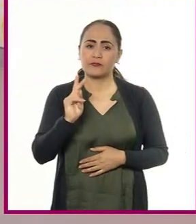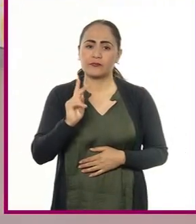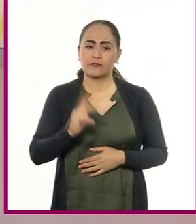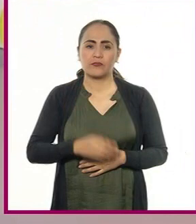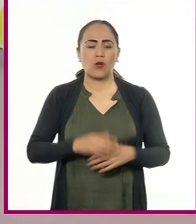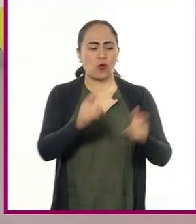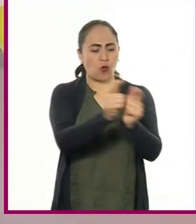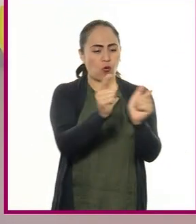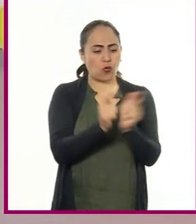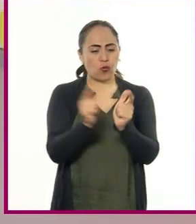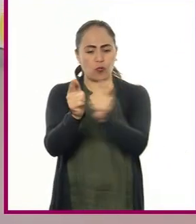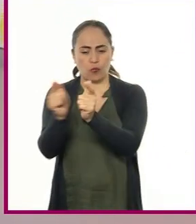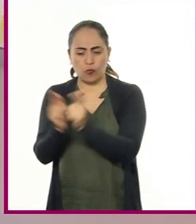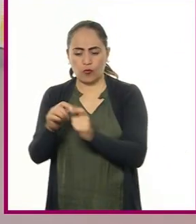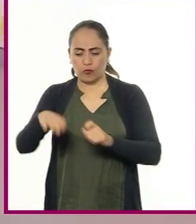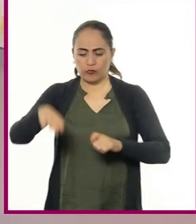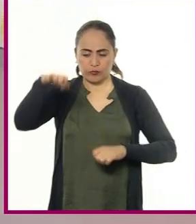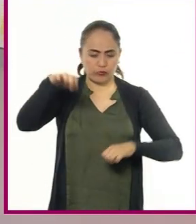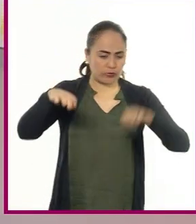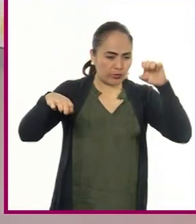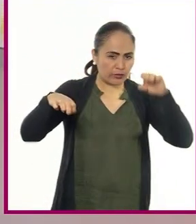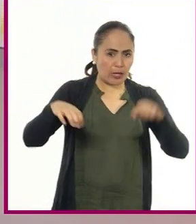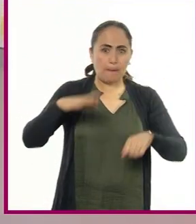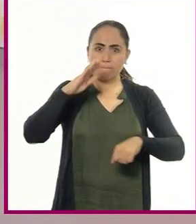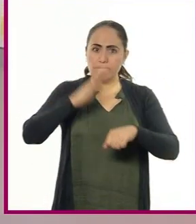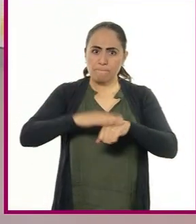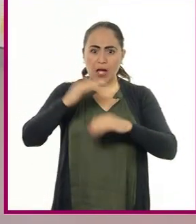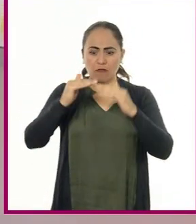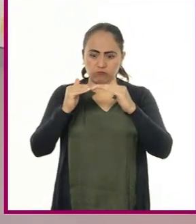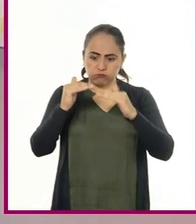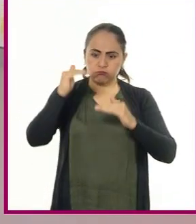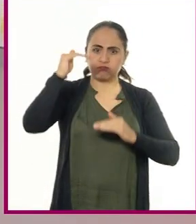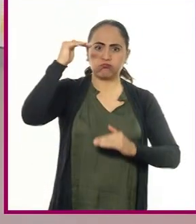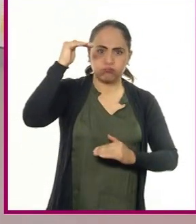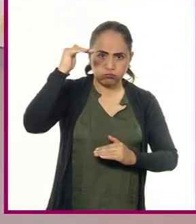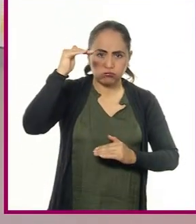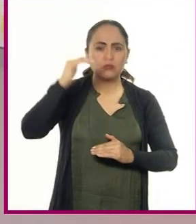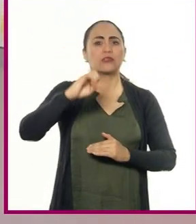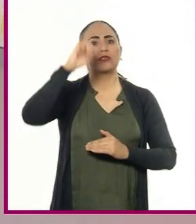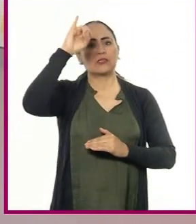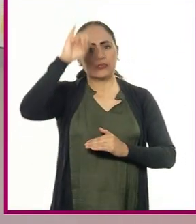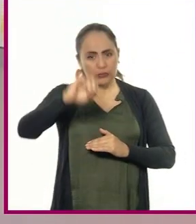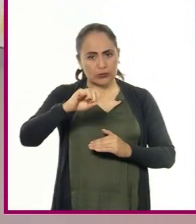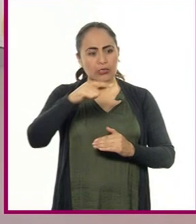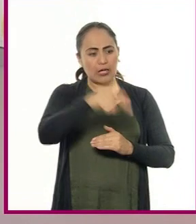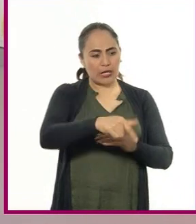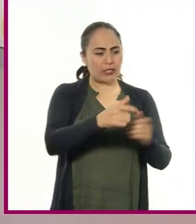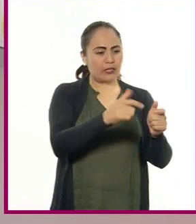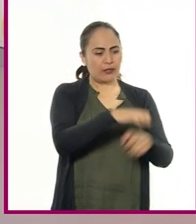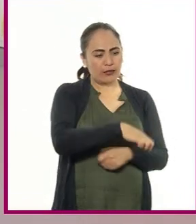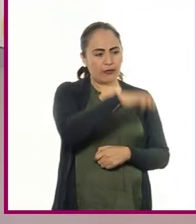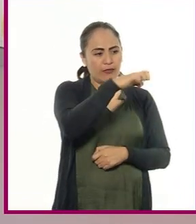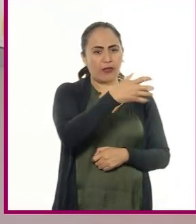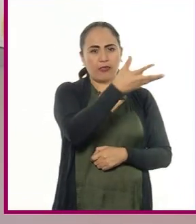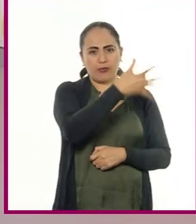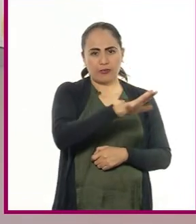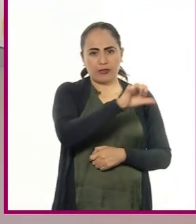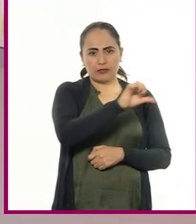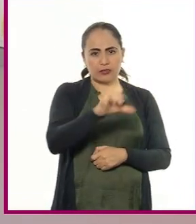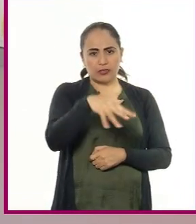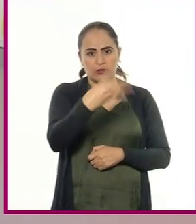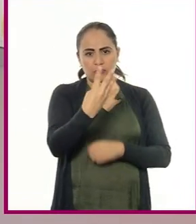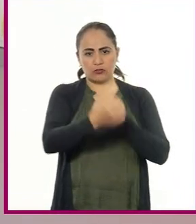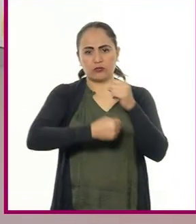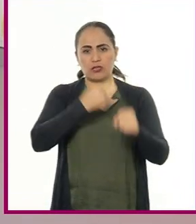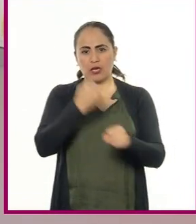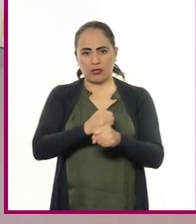por grupos de edad, las brechas se intensifican principalmente en el grupo de 10 a 14 años,